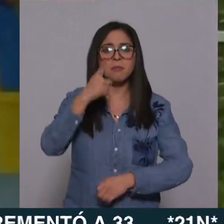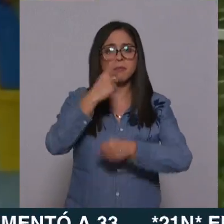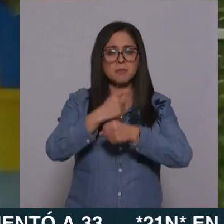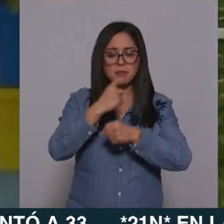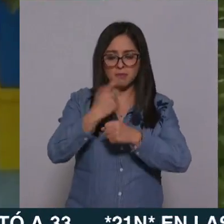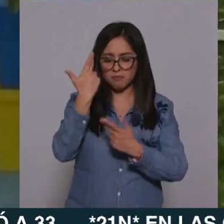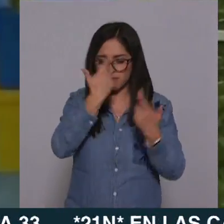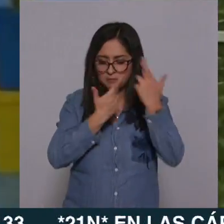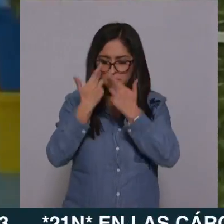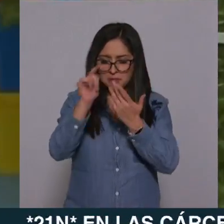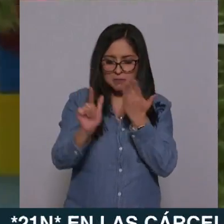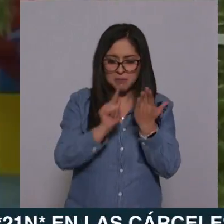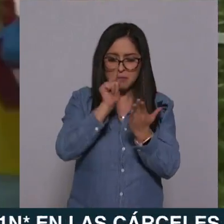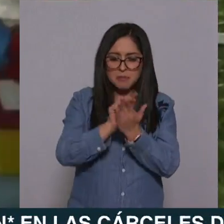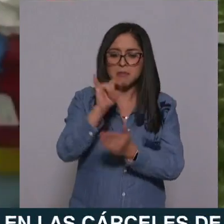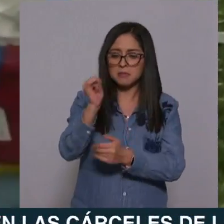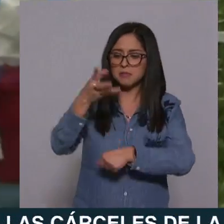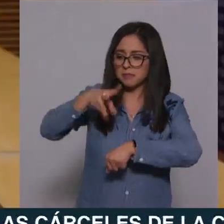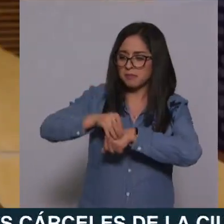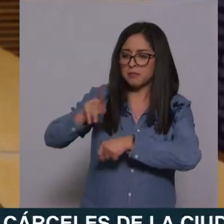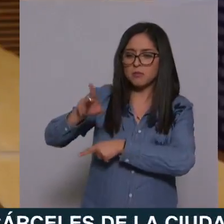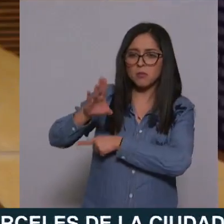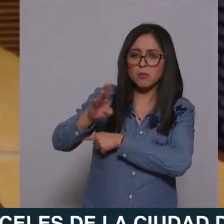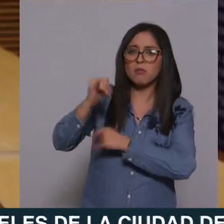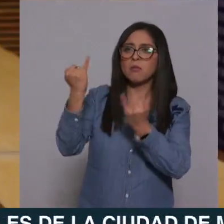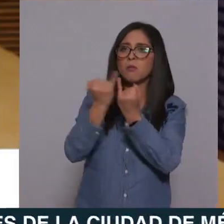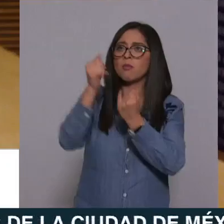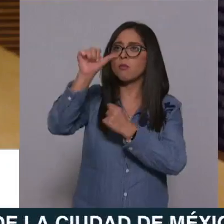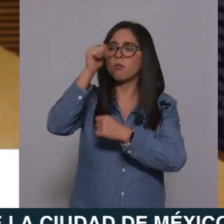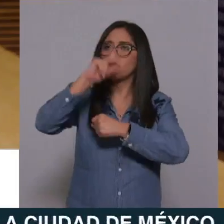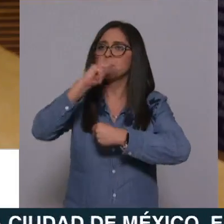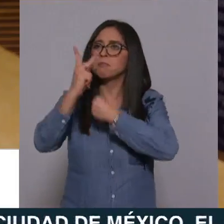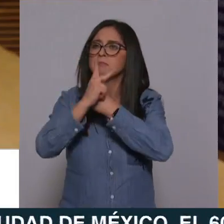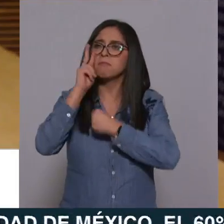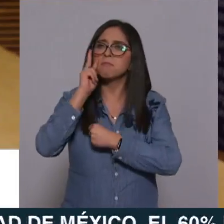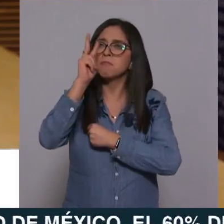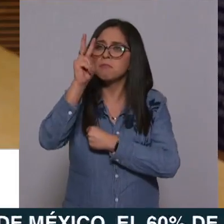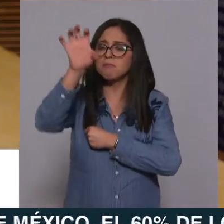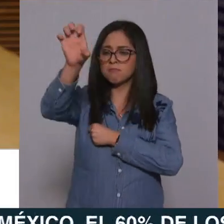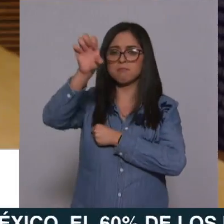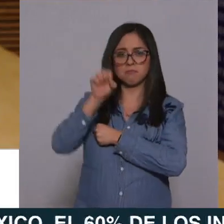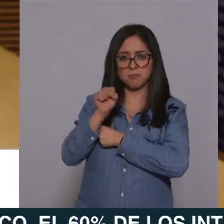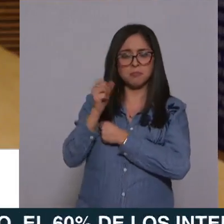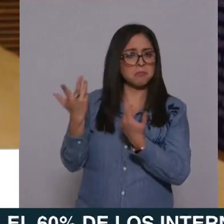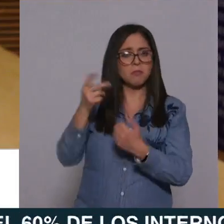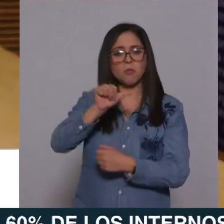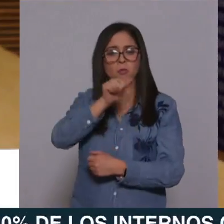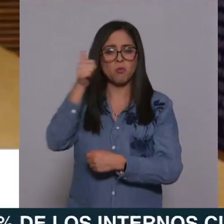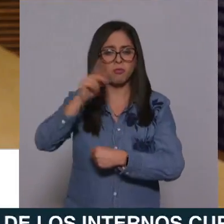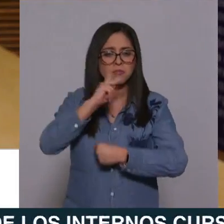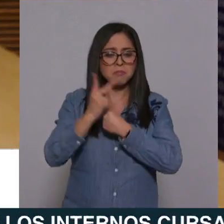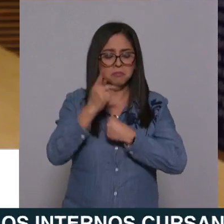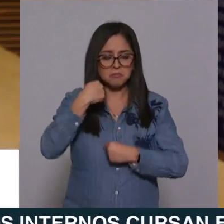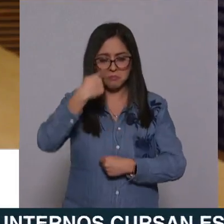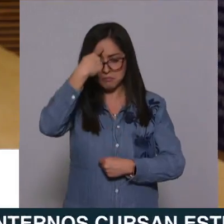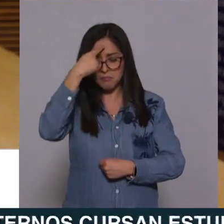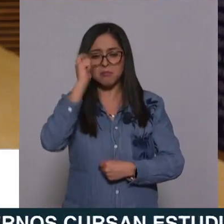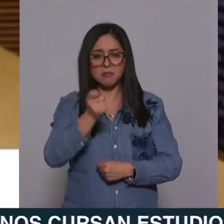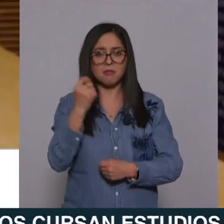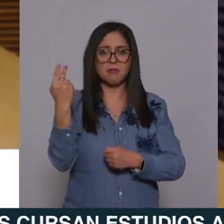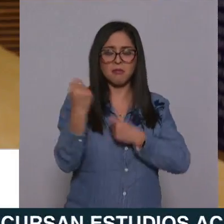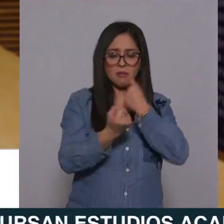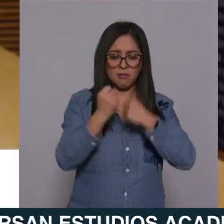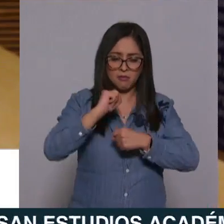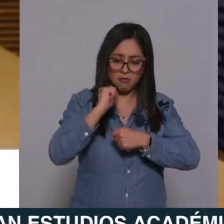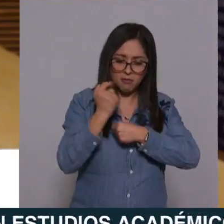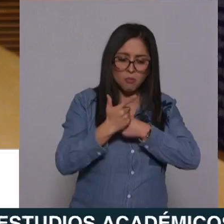esta droga y tomar ejemplos internacionales. Lo que hemos visto en otros países que tienen las dos partes reguladas es que la gente que necesita medicina va con el